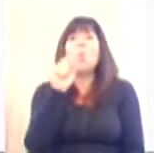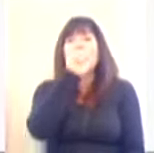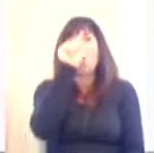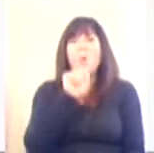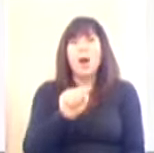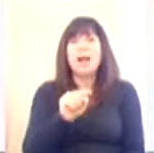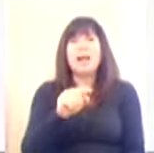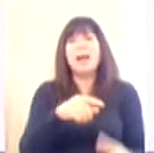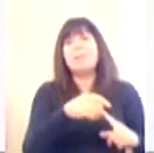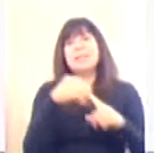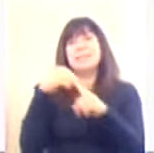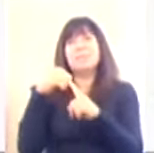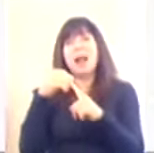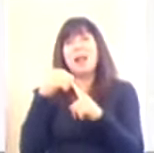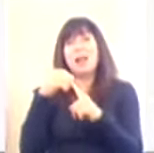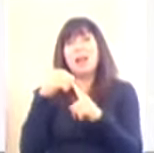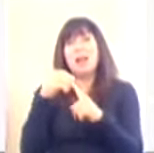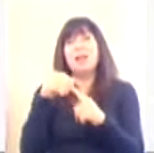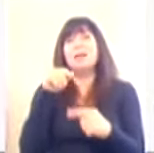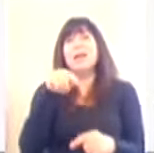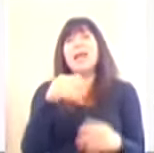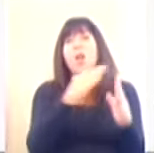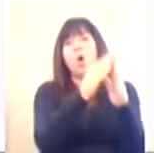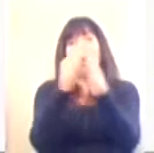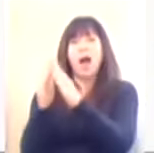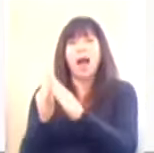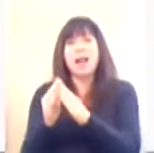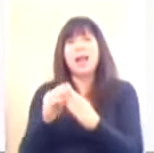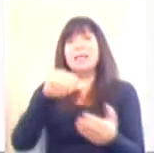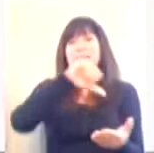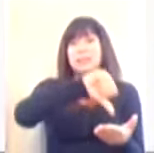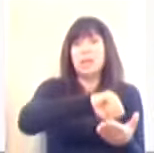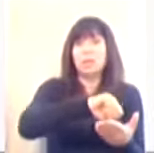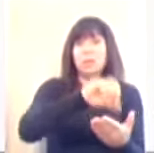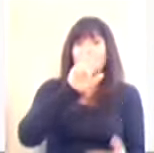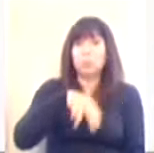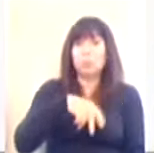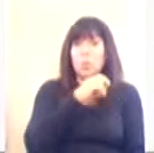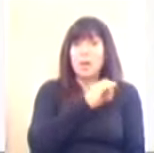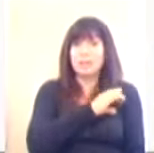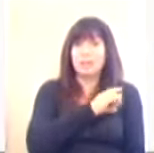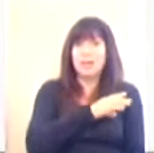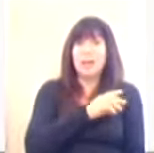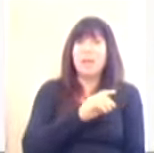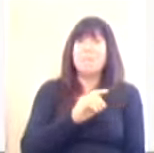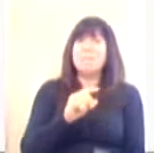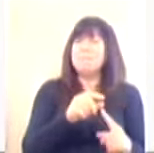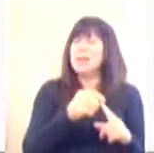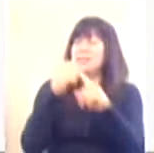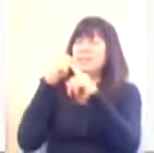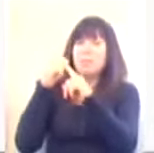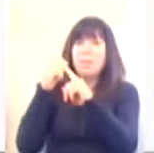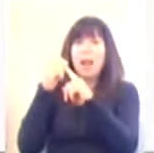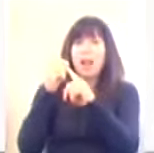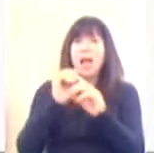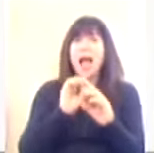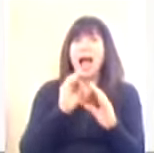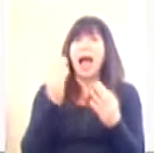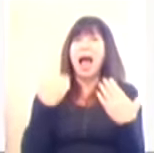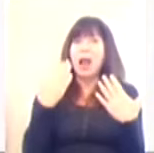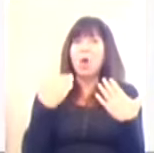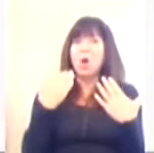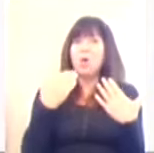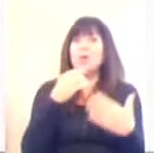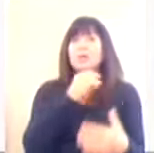hogares. En Chile, sobre todo en el centro y hacia el sur particular, la principal fuente de calor de los hogares es la